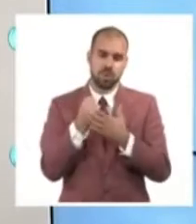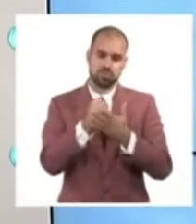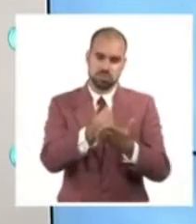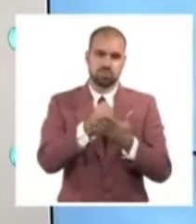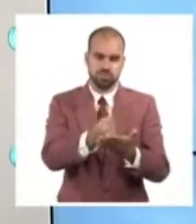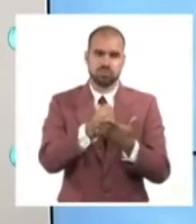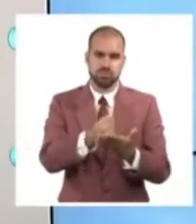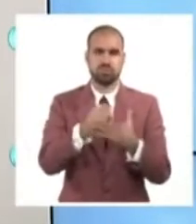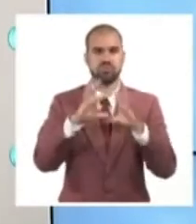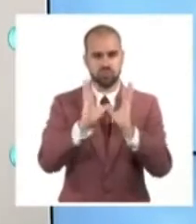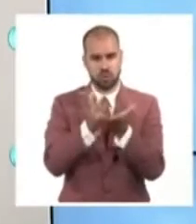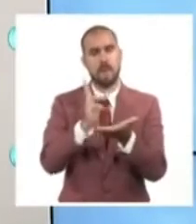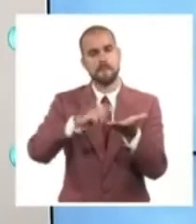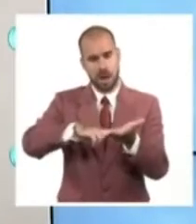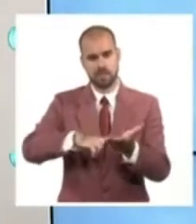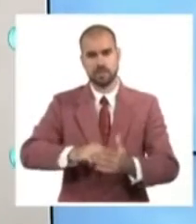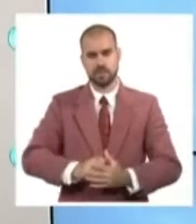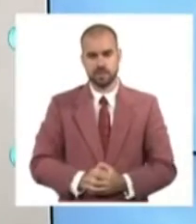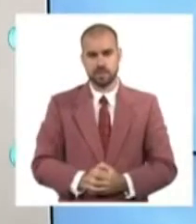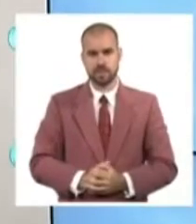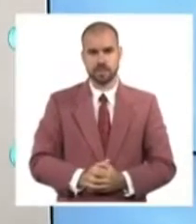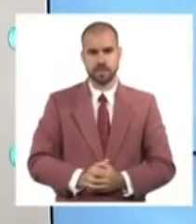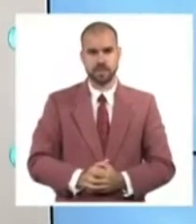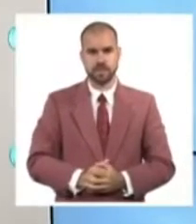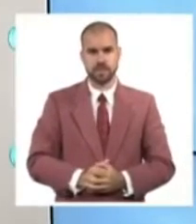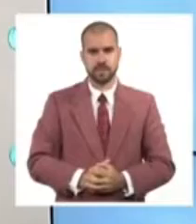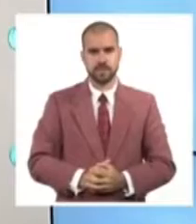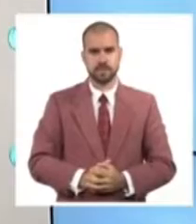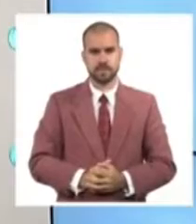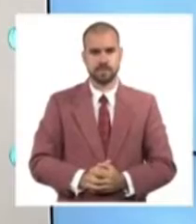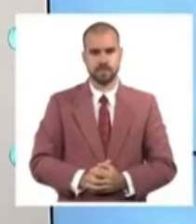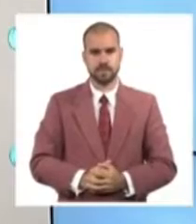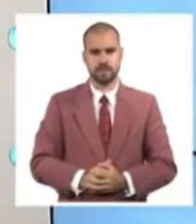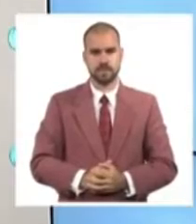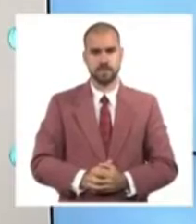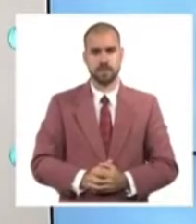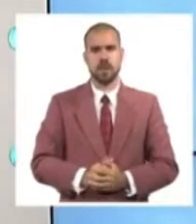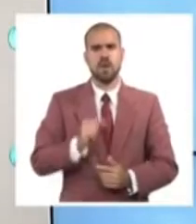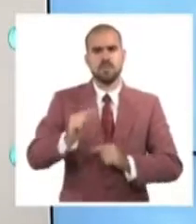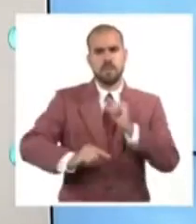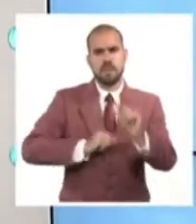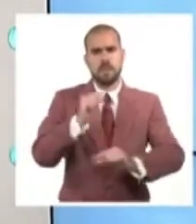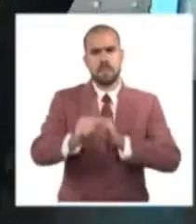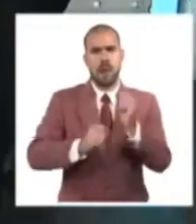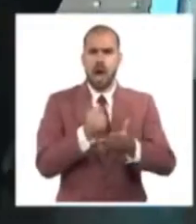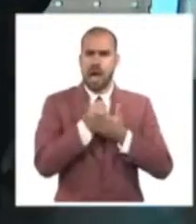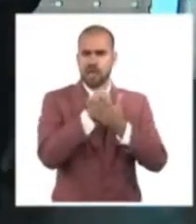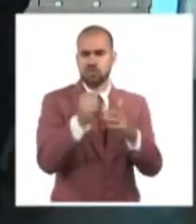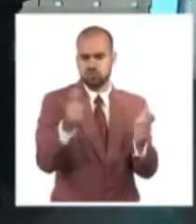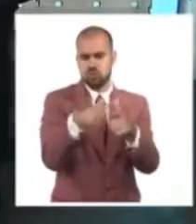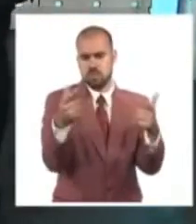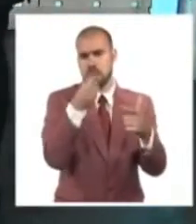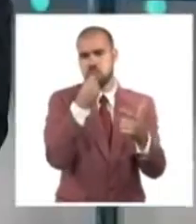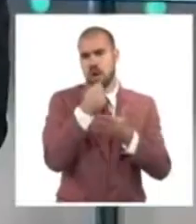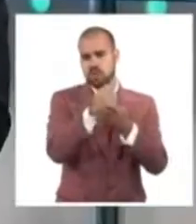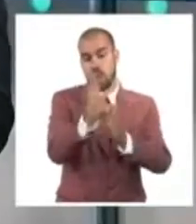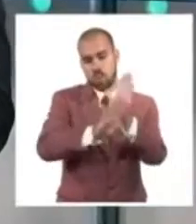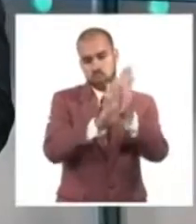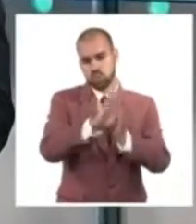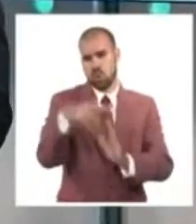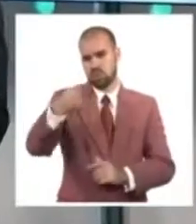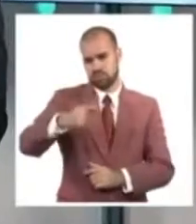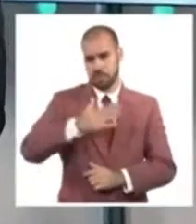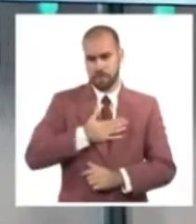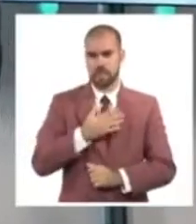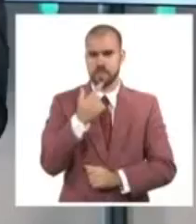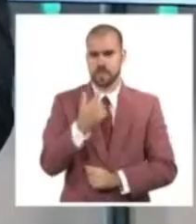sus contribuciones, y que al mismo tiempo van a seguir contribuyendo al conocimiento jurídico. Dos preguntas ya en los